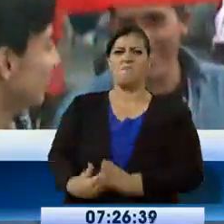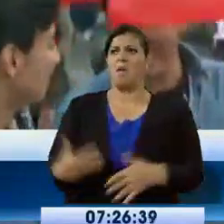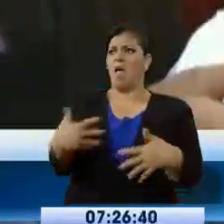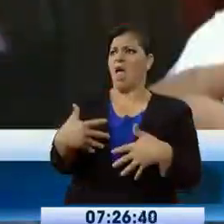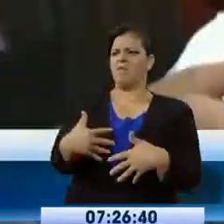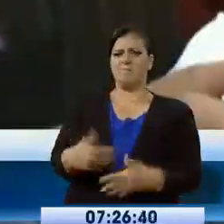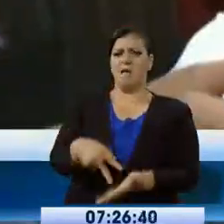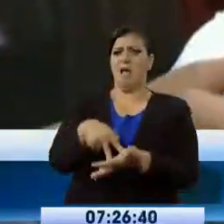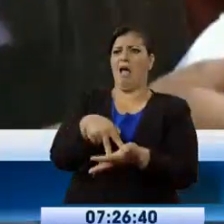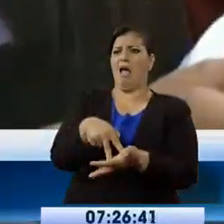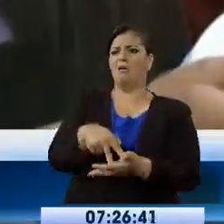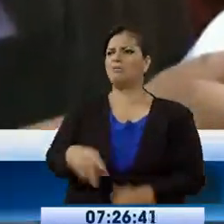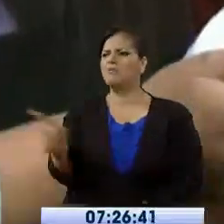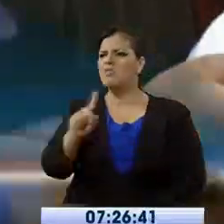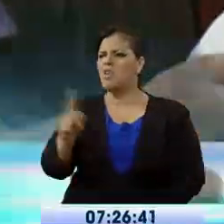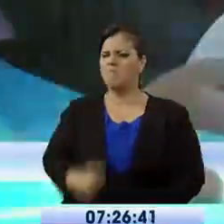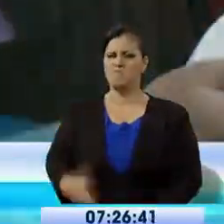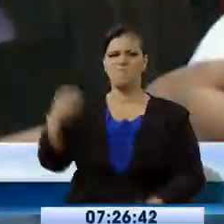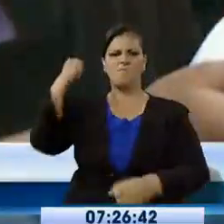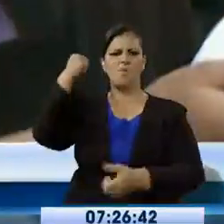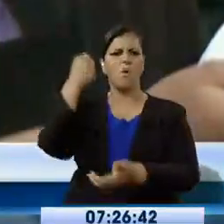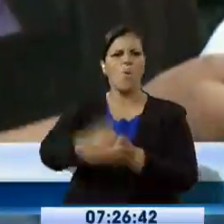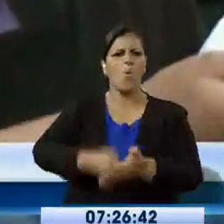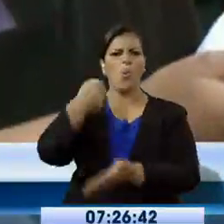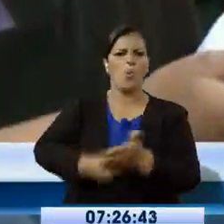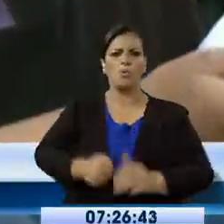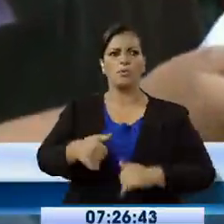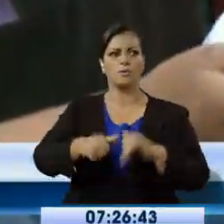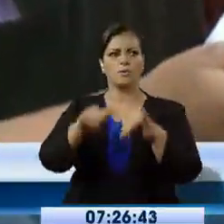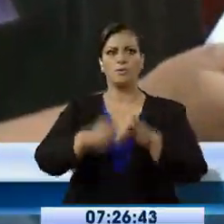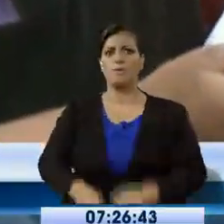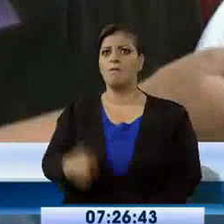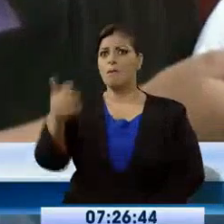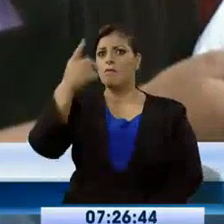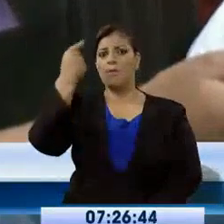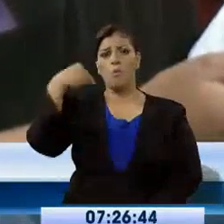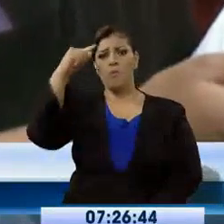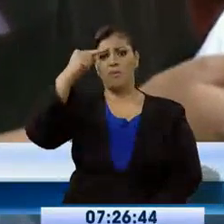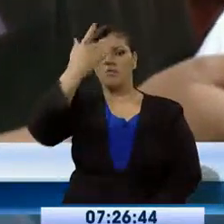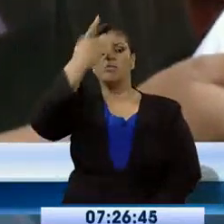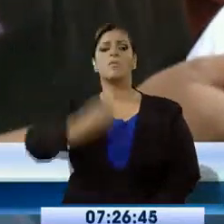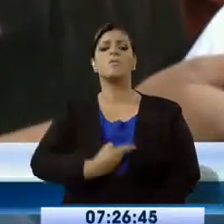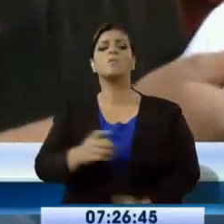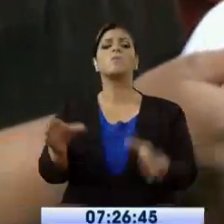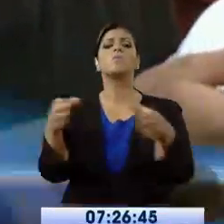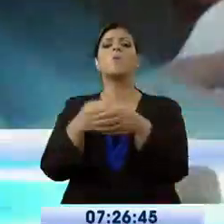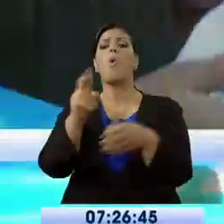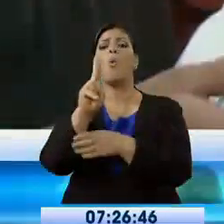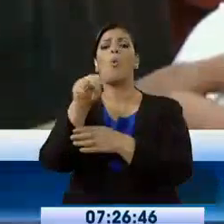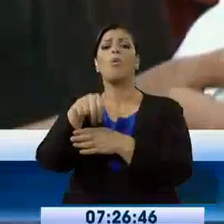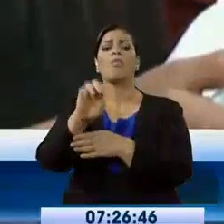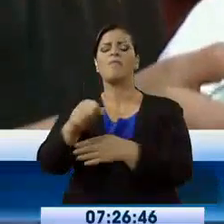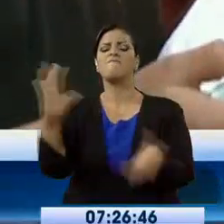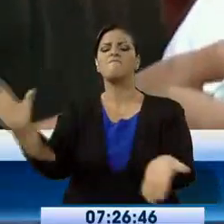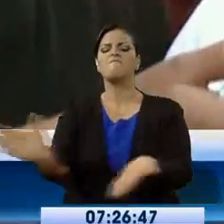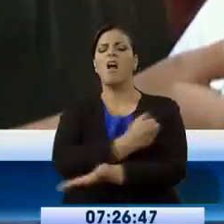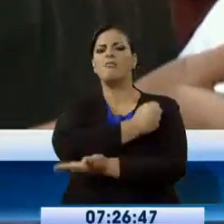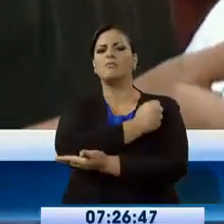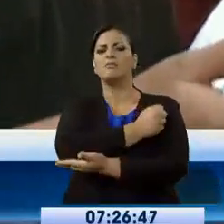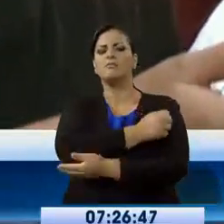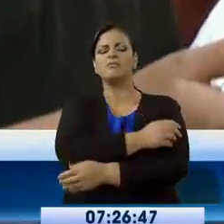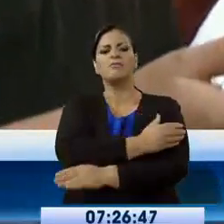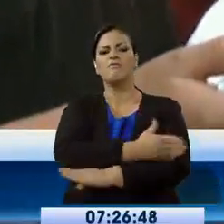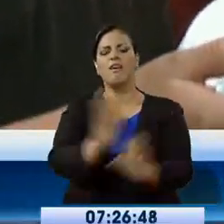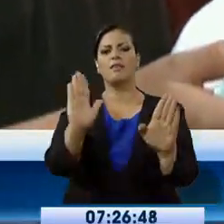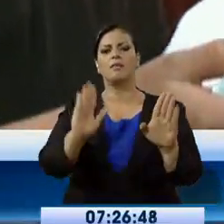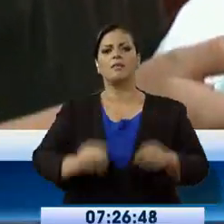vida. La legitimidad no la puede disolver absolutamente nadie. Tenemos autonomía sindical,